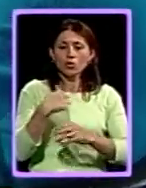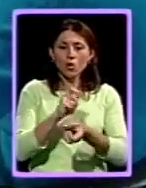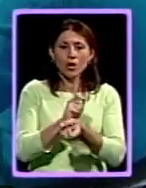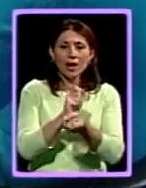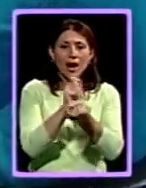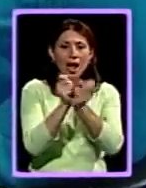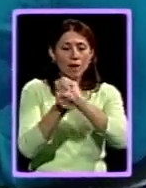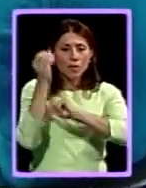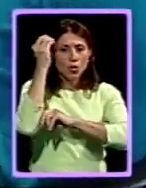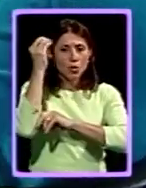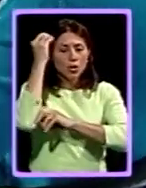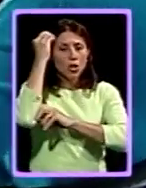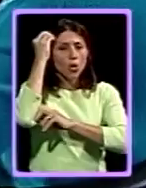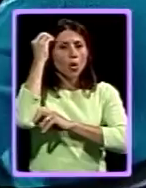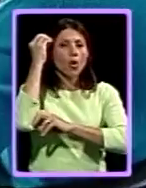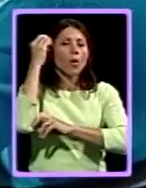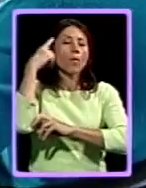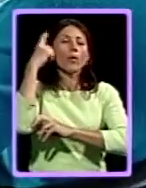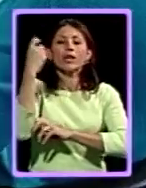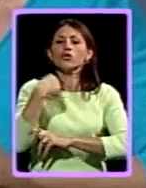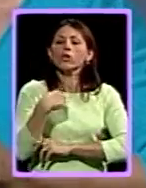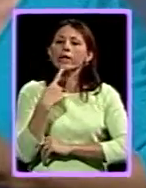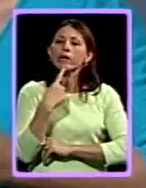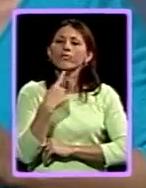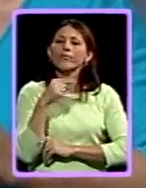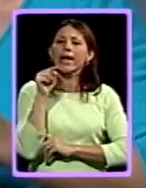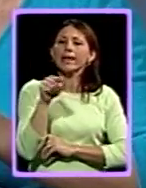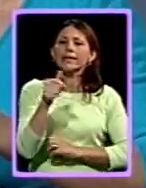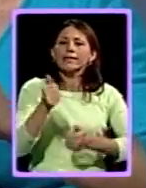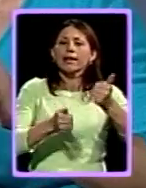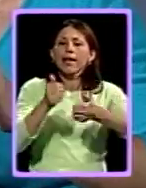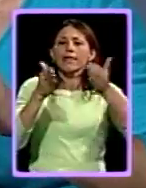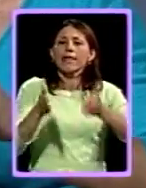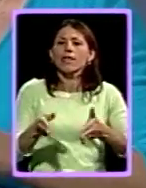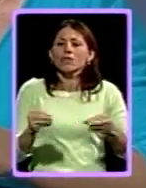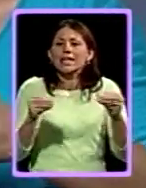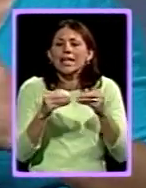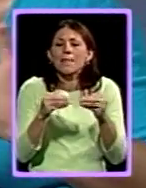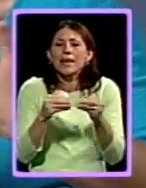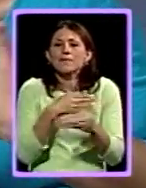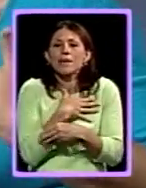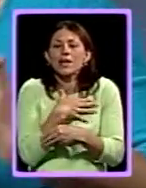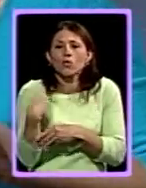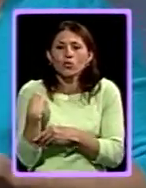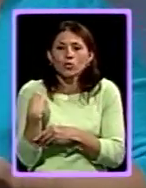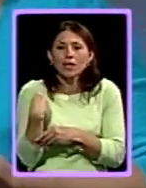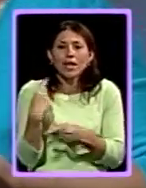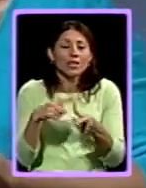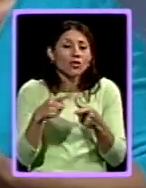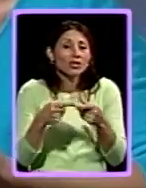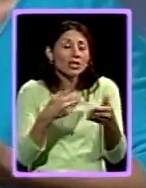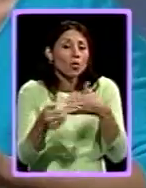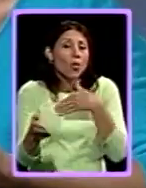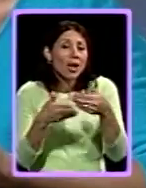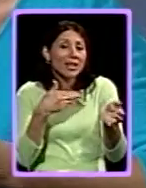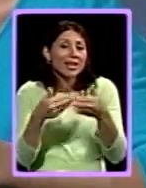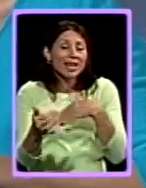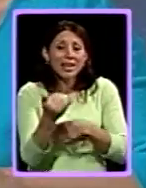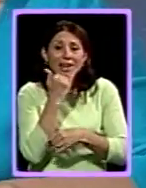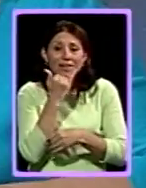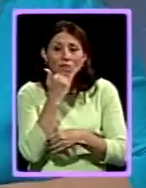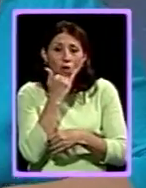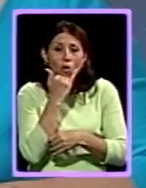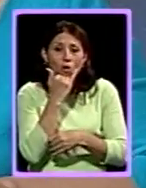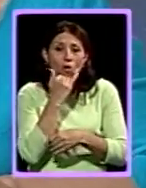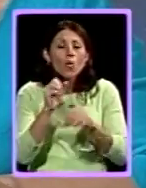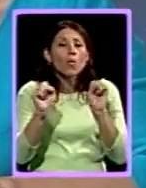me gusta dentro de lo que hay, cualquier cosa, cualquier error o lo que se interprete como un error de parte de ese candidato